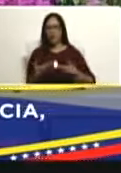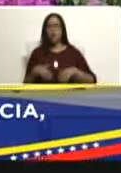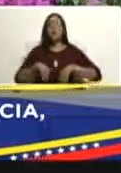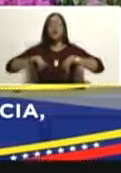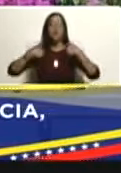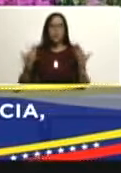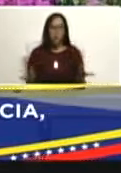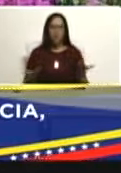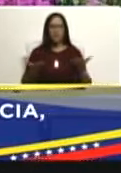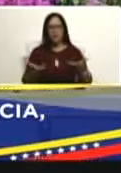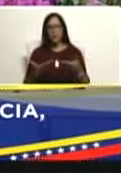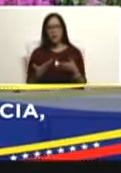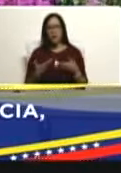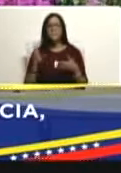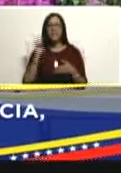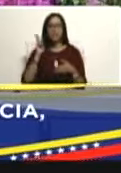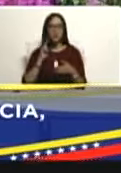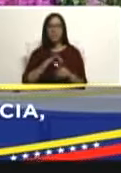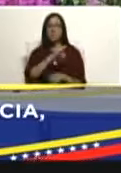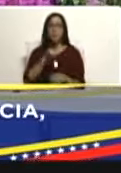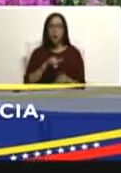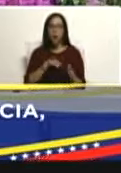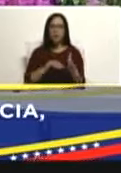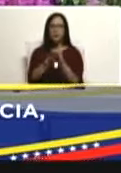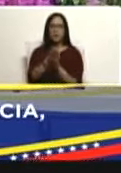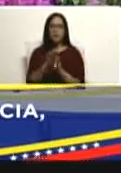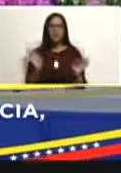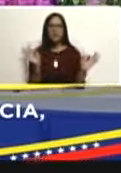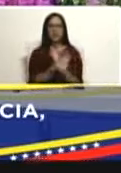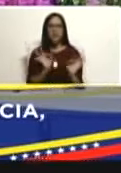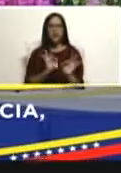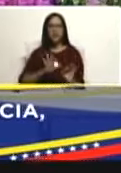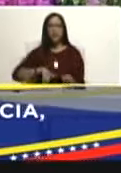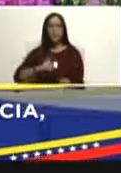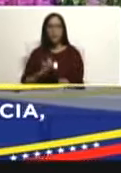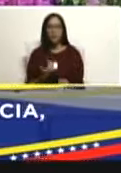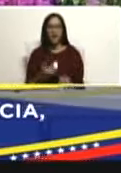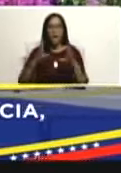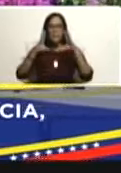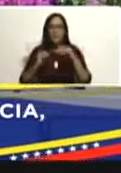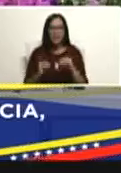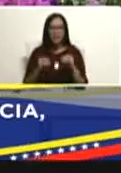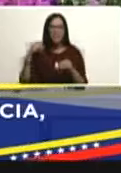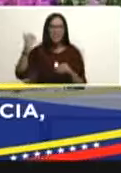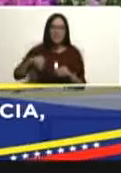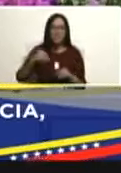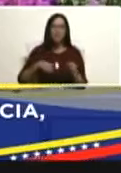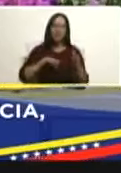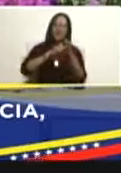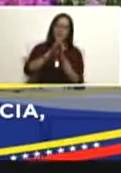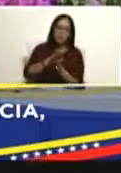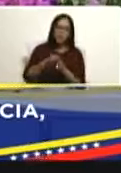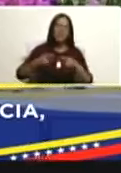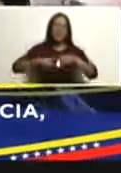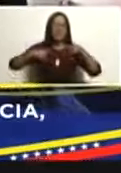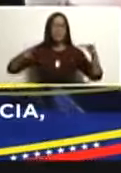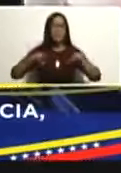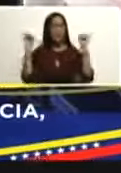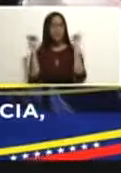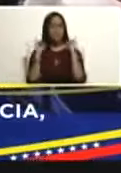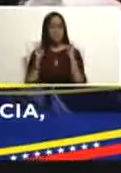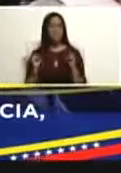pongan, Venezuela saldrá adelante y nadie nos podrá quitar el derecho al desarrollo, al crecimiento ni a la